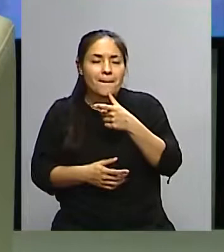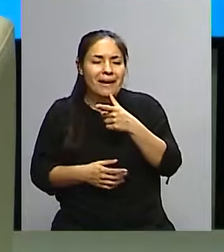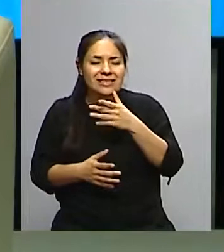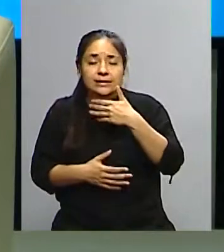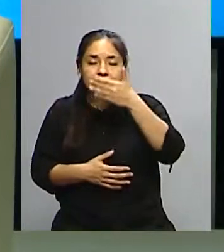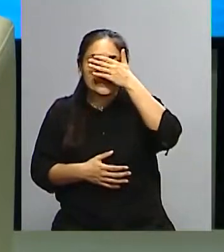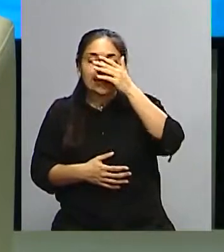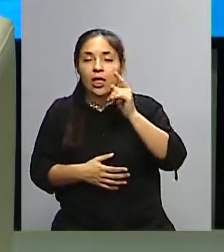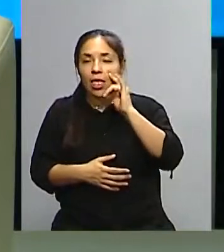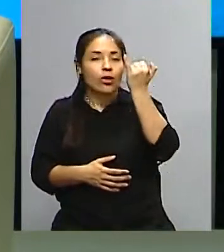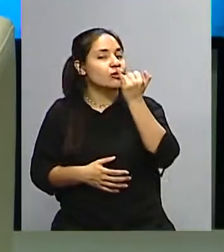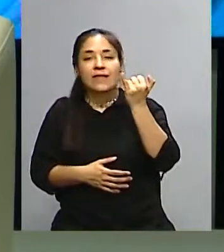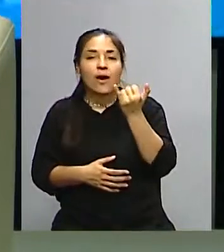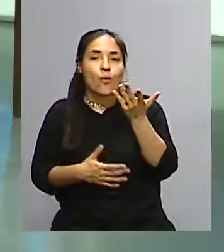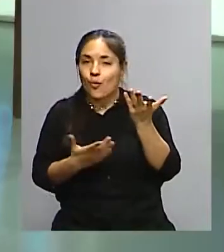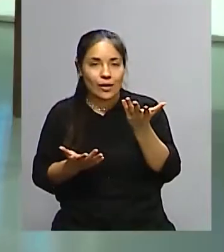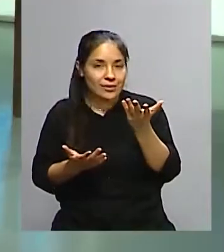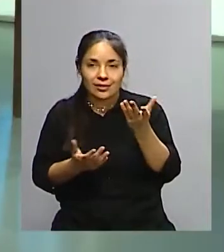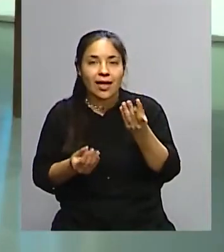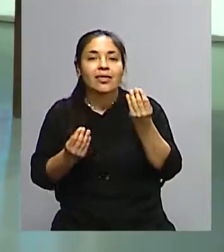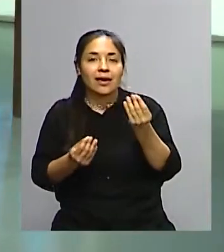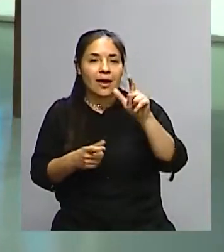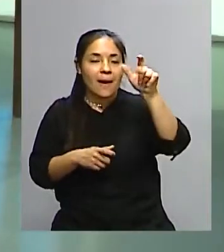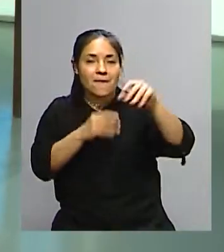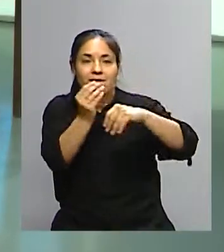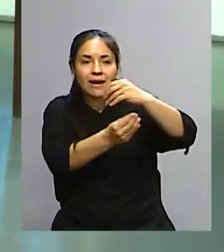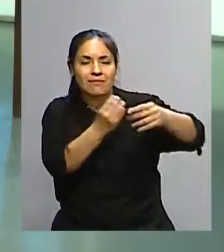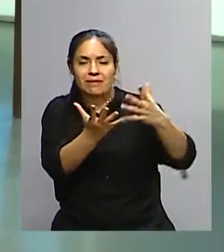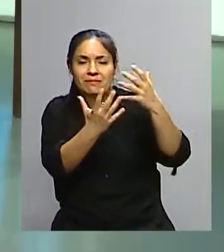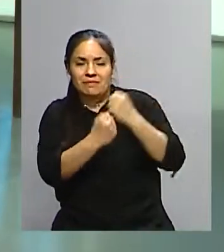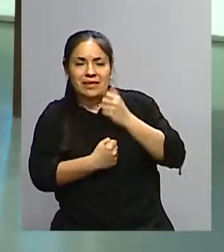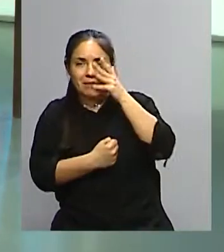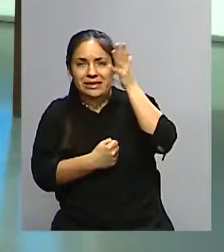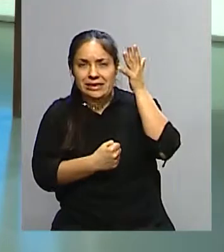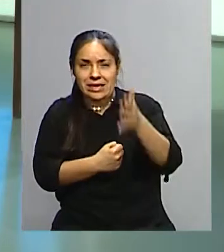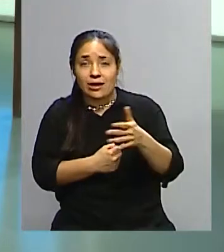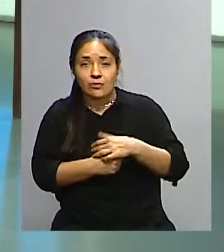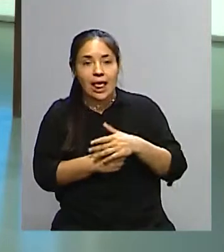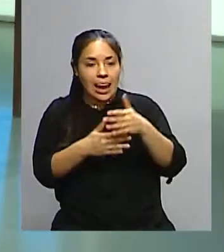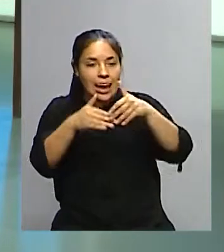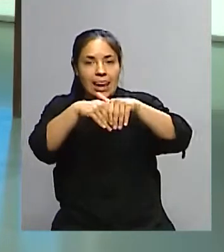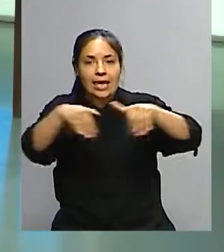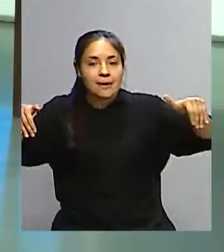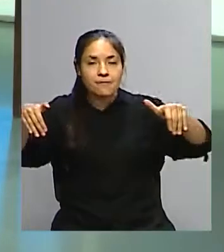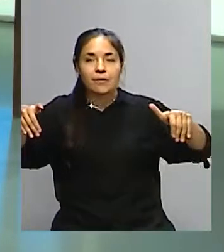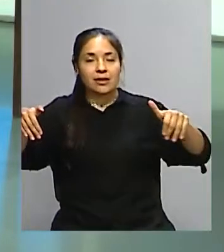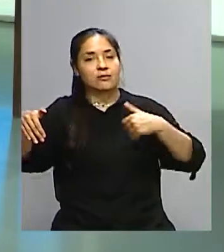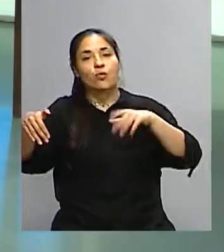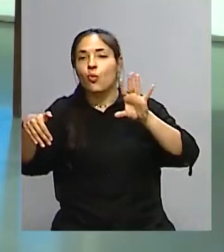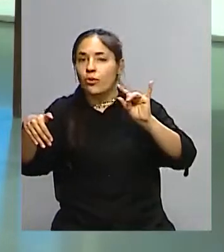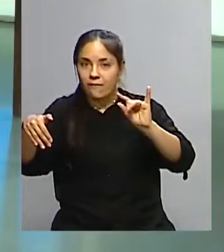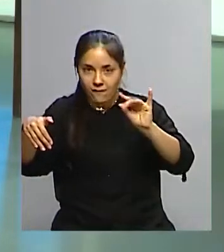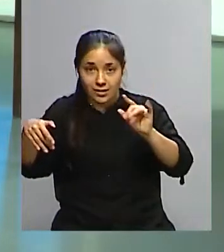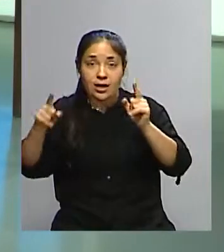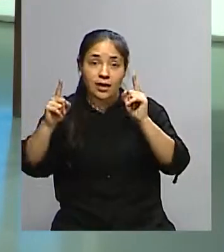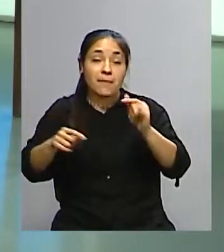que hay un abuso, que están siendo maltratados. Un maltrato, y les cuesta poner límites y en muchos casos también denunciar, porque bueno, muchas